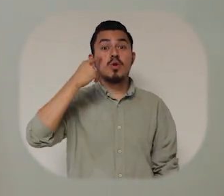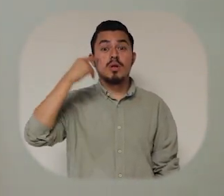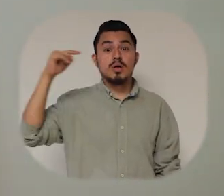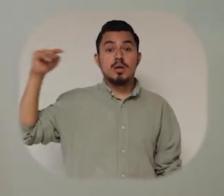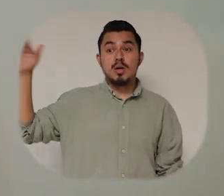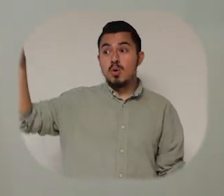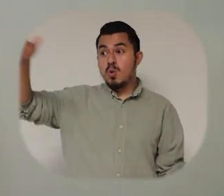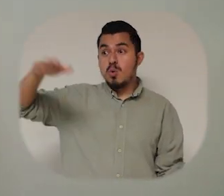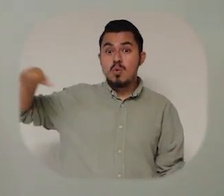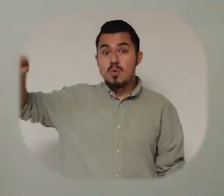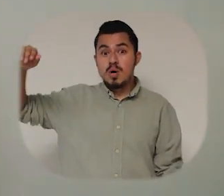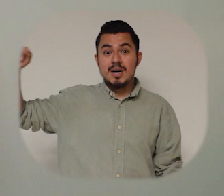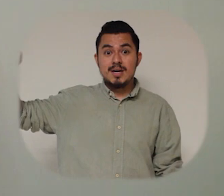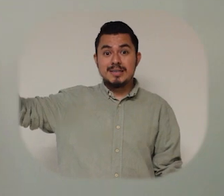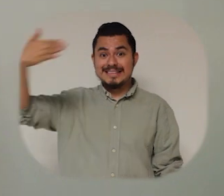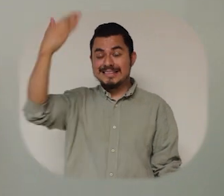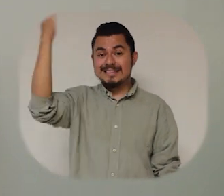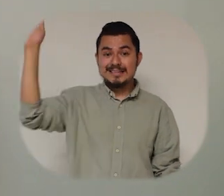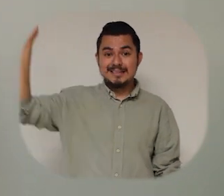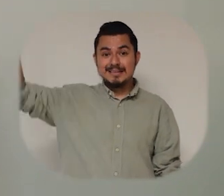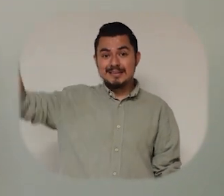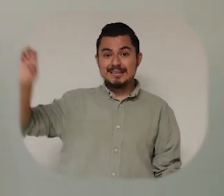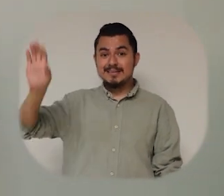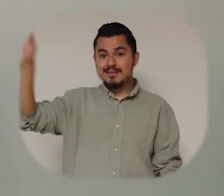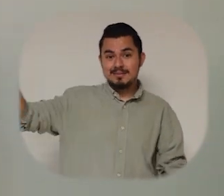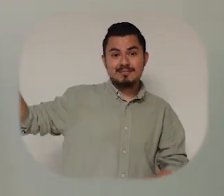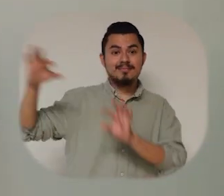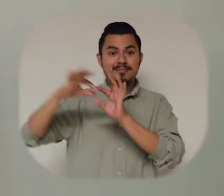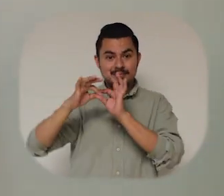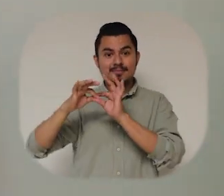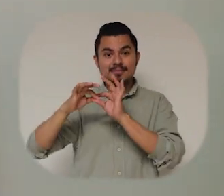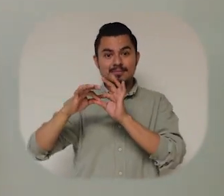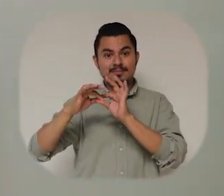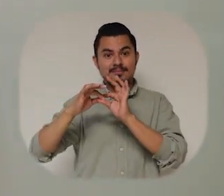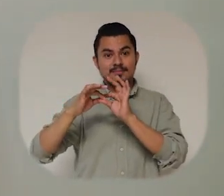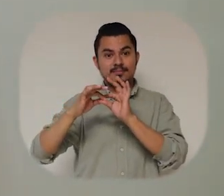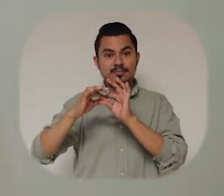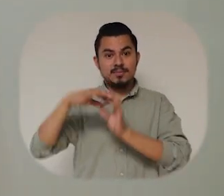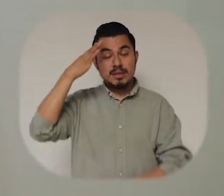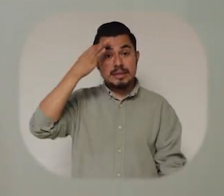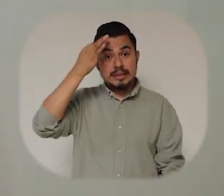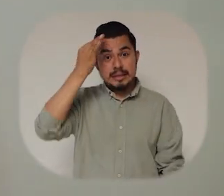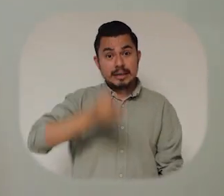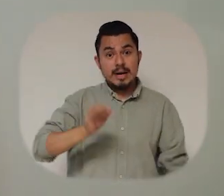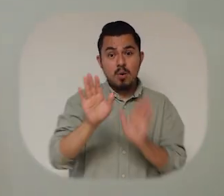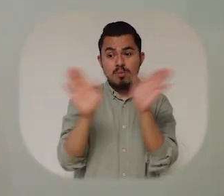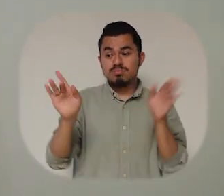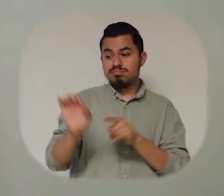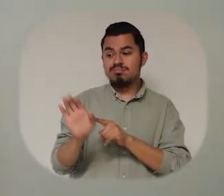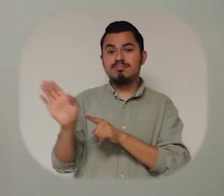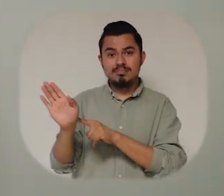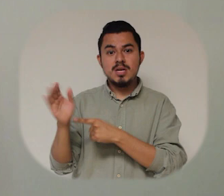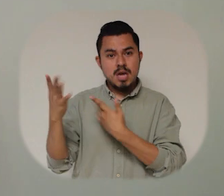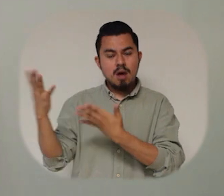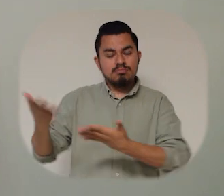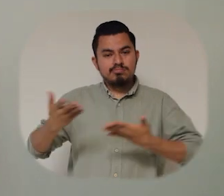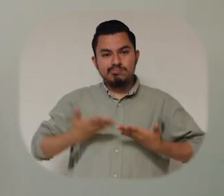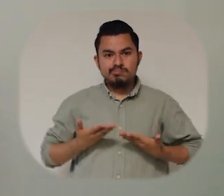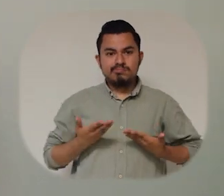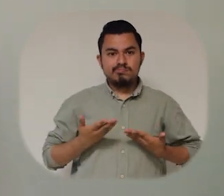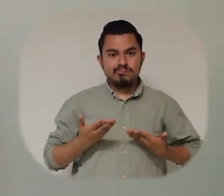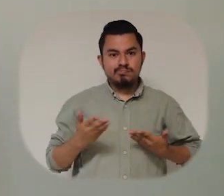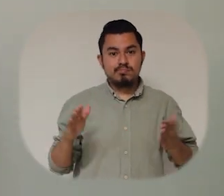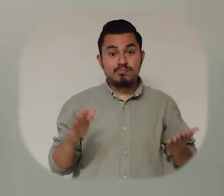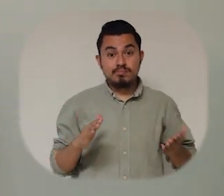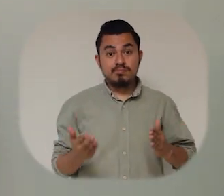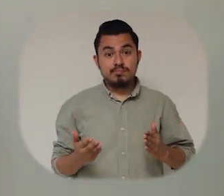Esto de noche a la mañana, con la fe de creer que Jesús es el Cristo, nos fue dado. Así que, mientras más conocemos